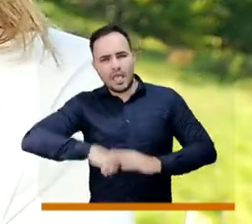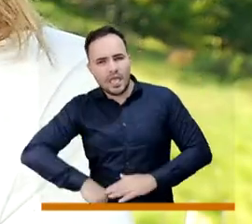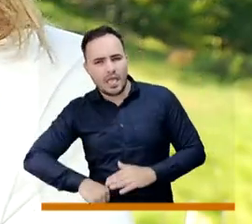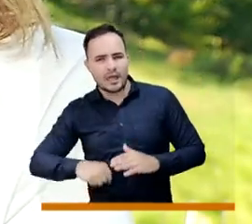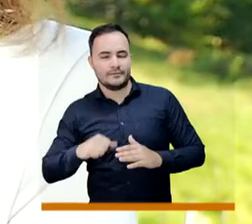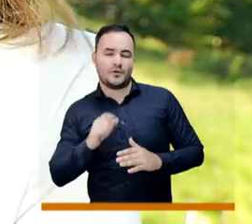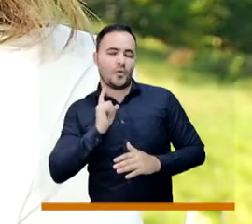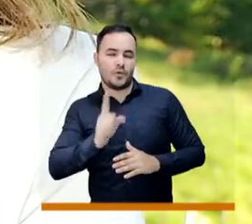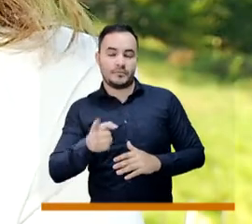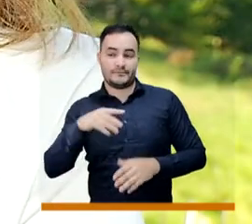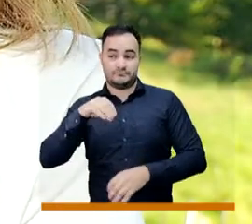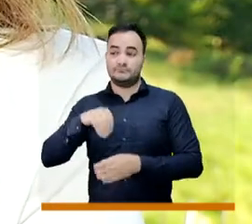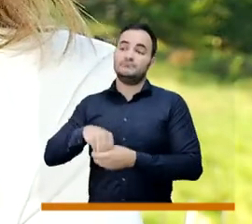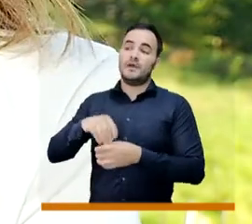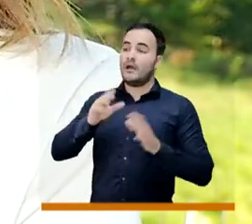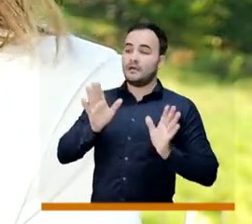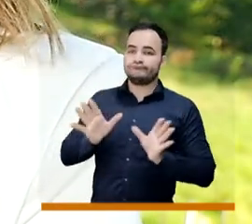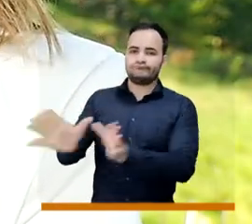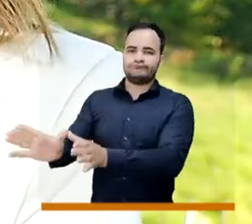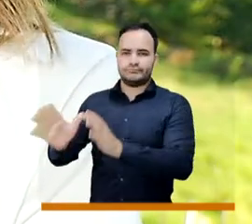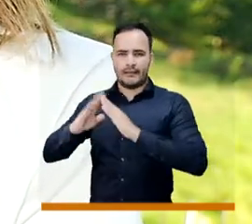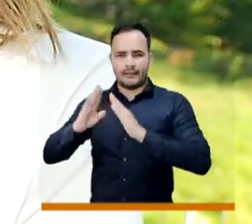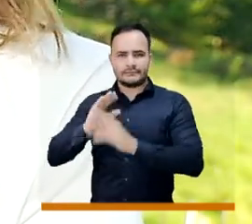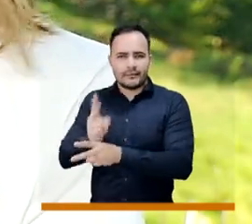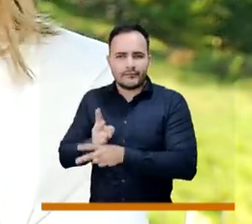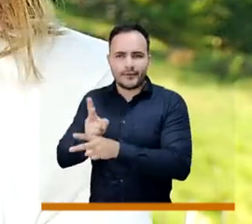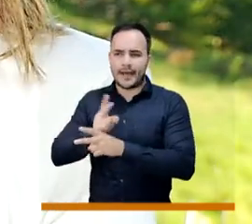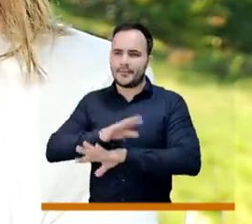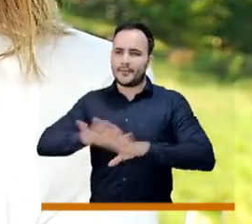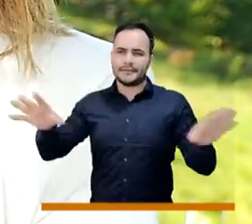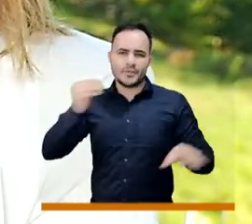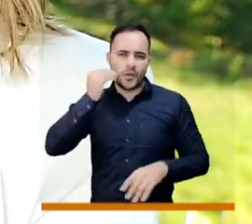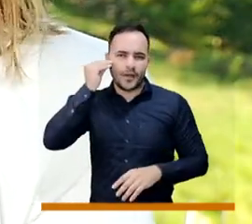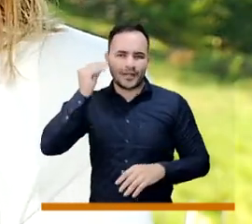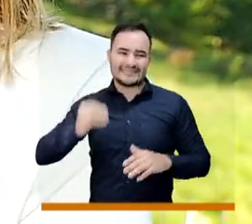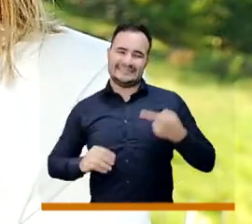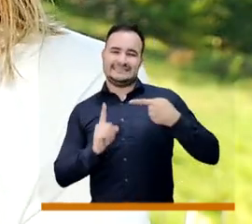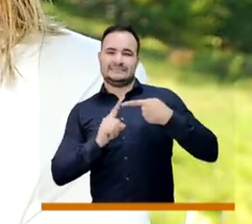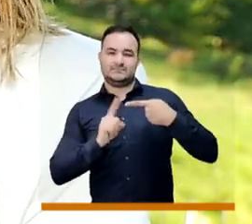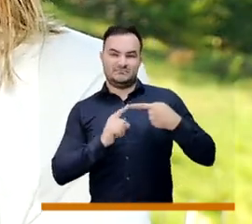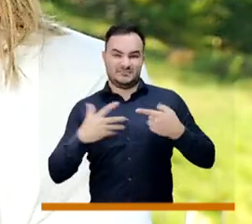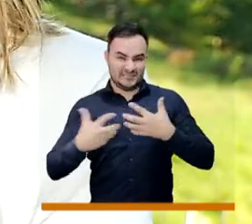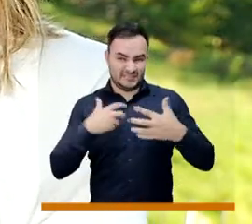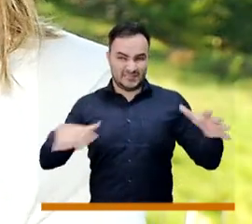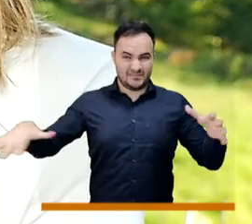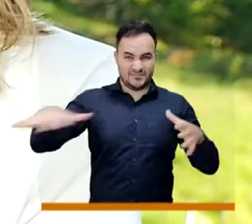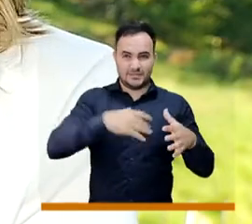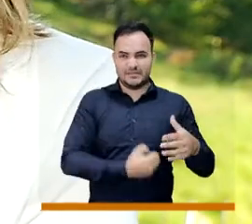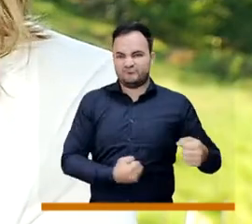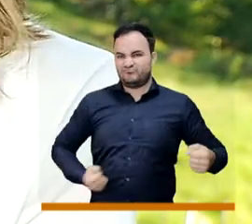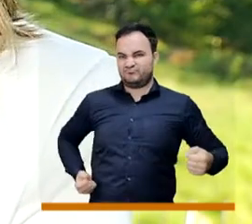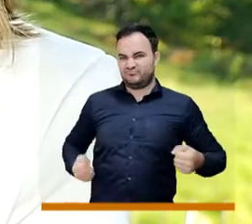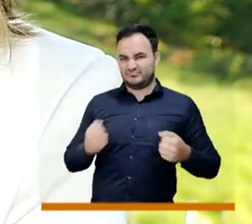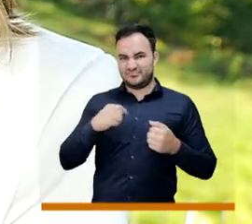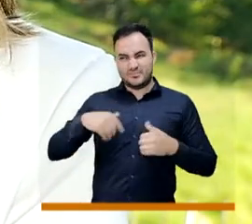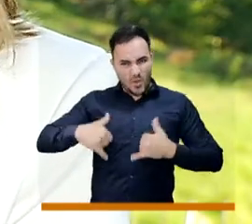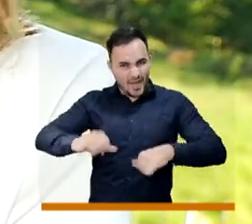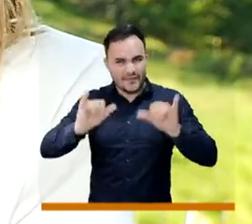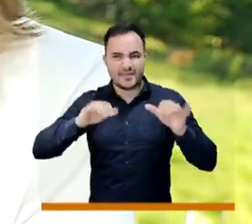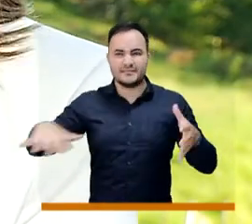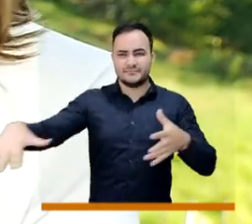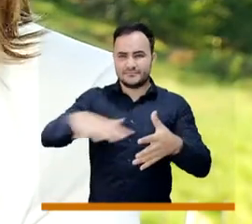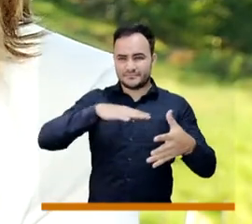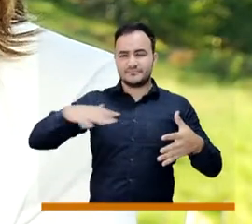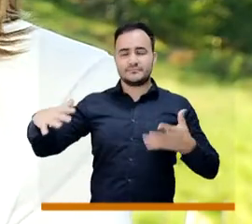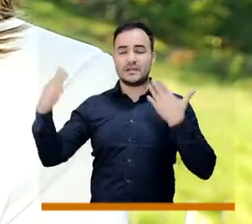de lo doméstico, donde está transversalizado por todavía el sistema machista de relaciones patriarcales